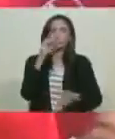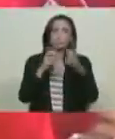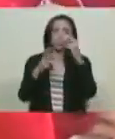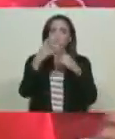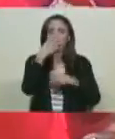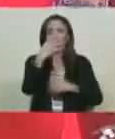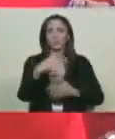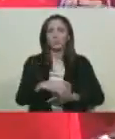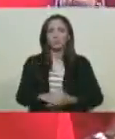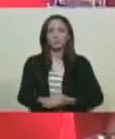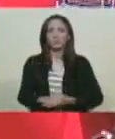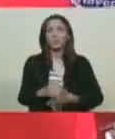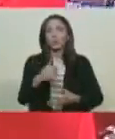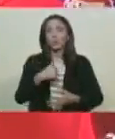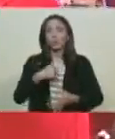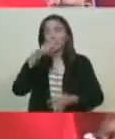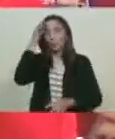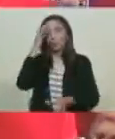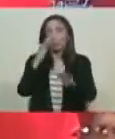Tengo fe en ustedes.